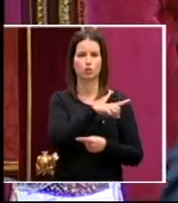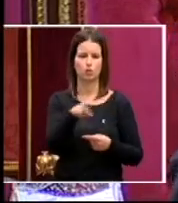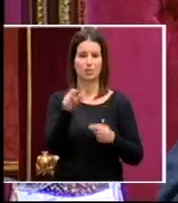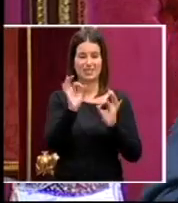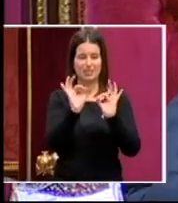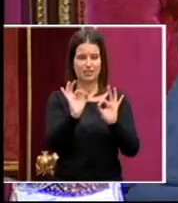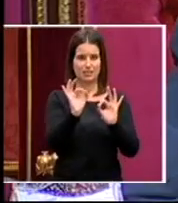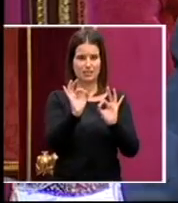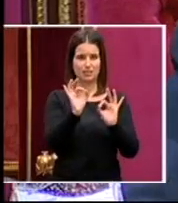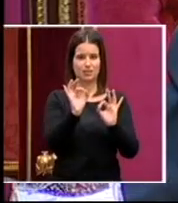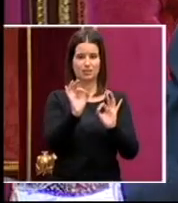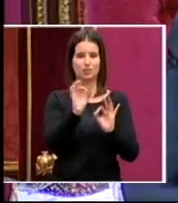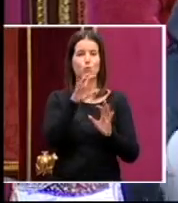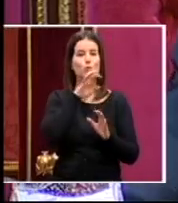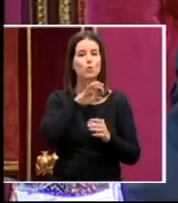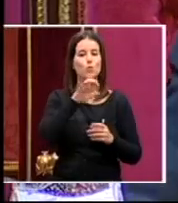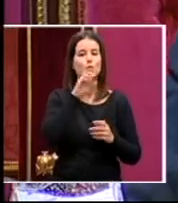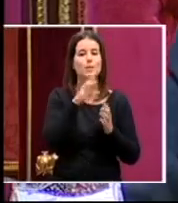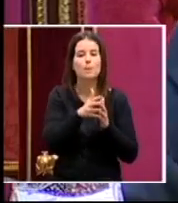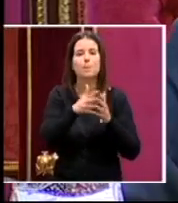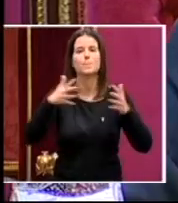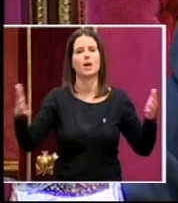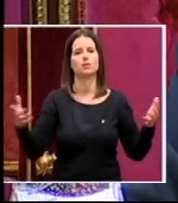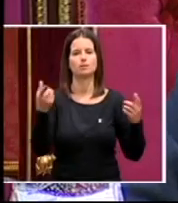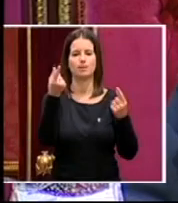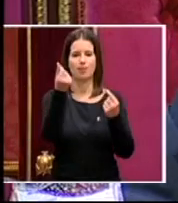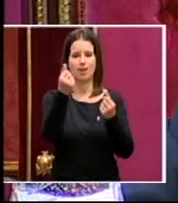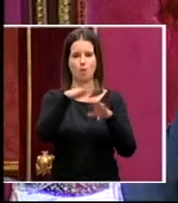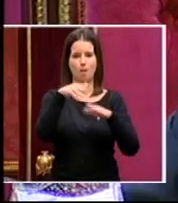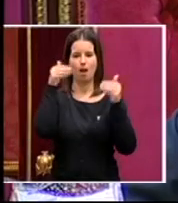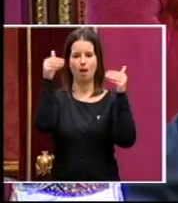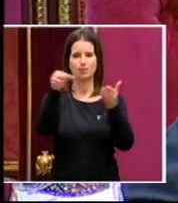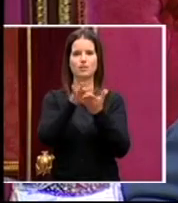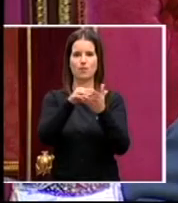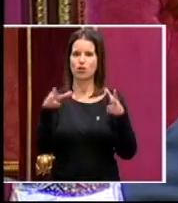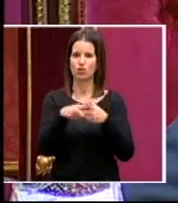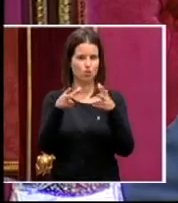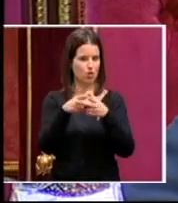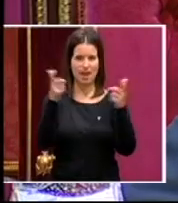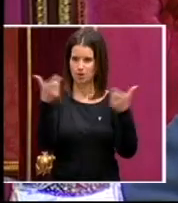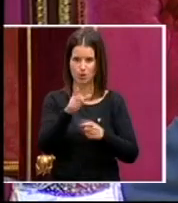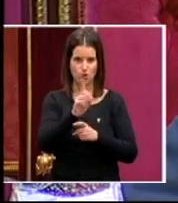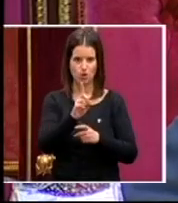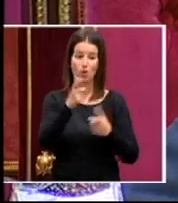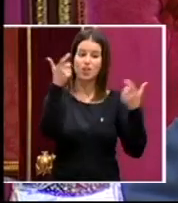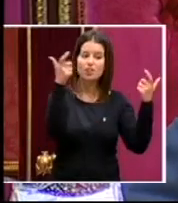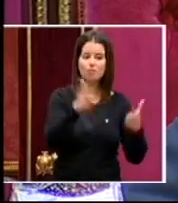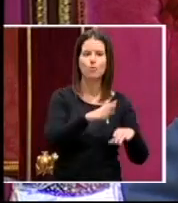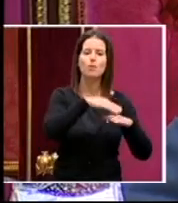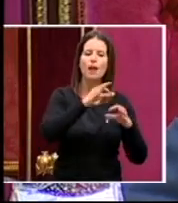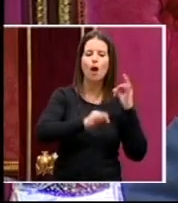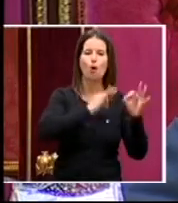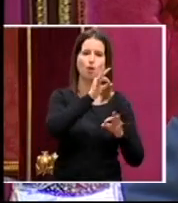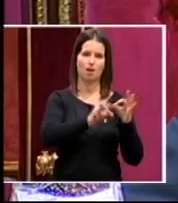dónde, curiosamente lo que se hace es que se amplía la de servicios sociales, no se disminuye. La que se disminuye es la de